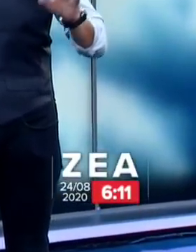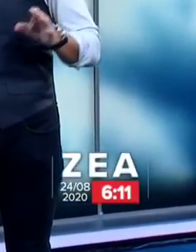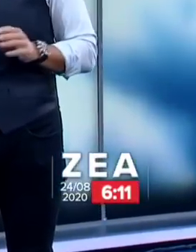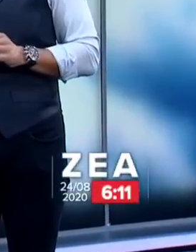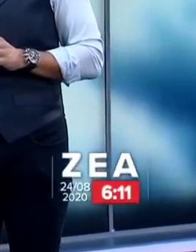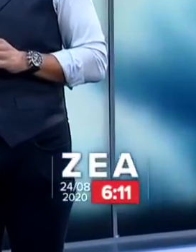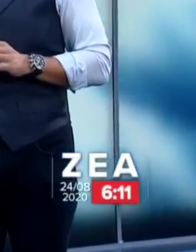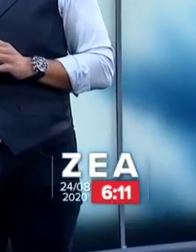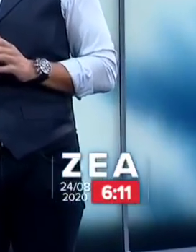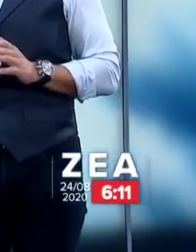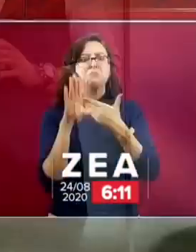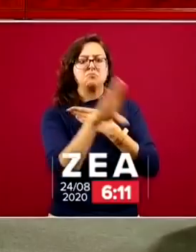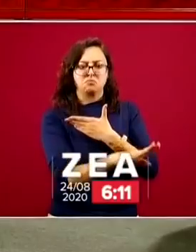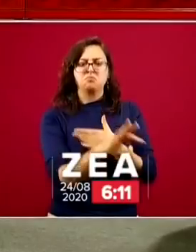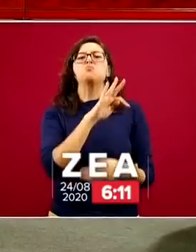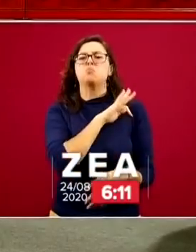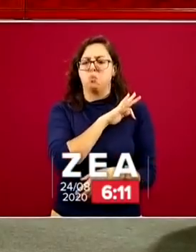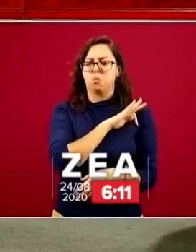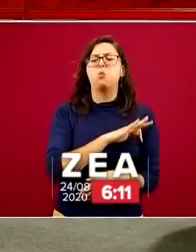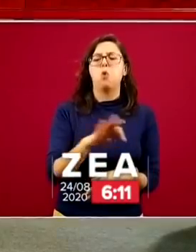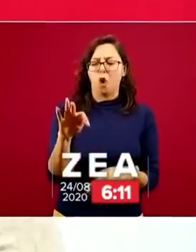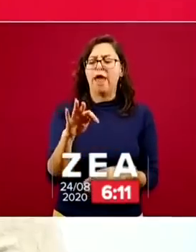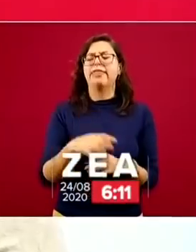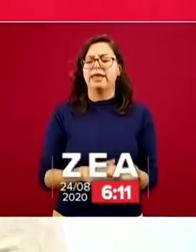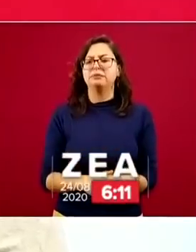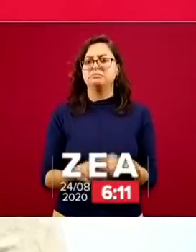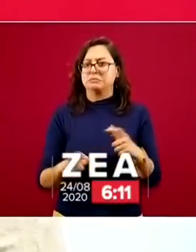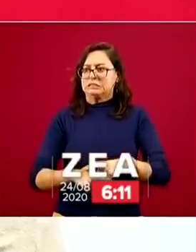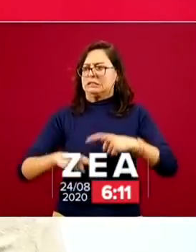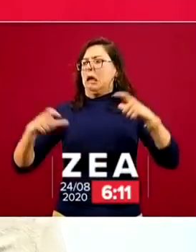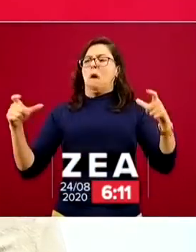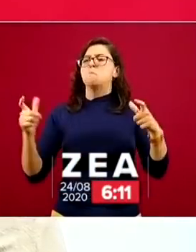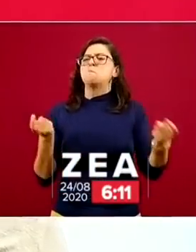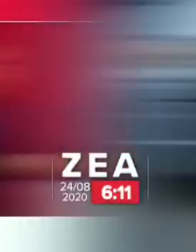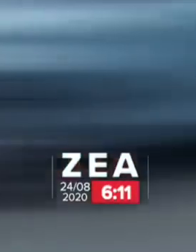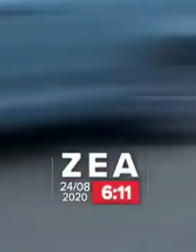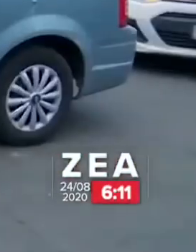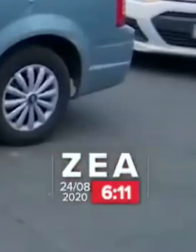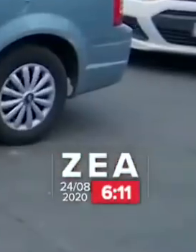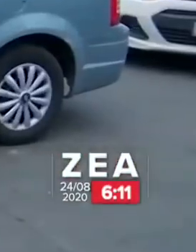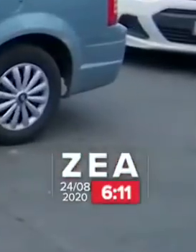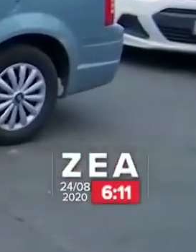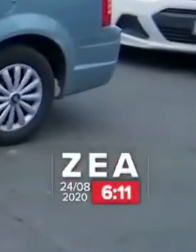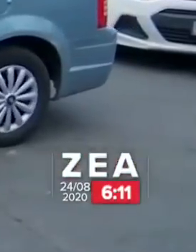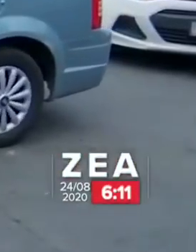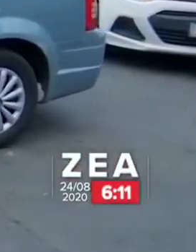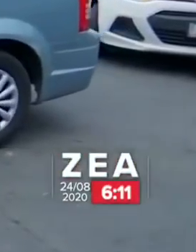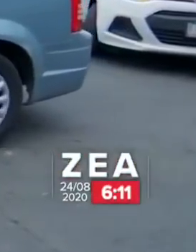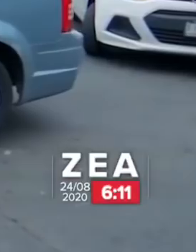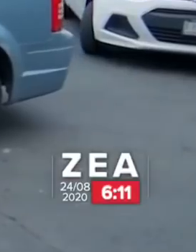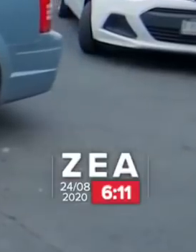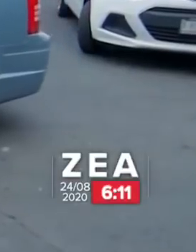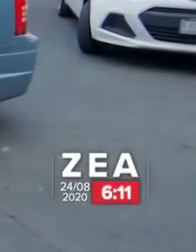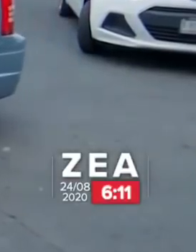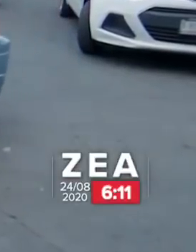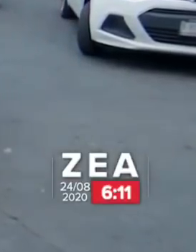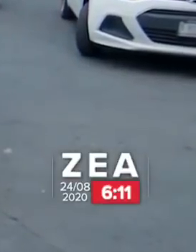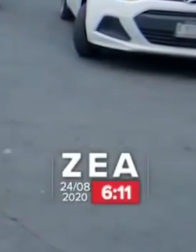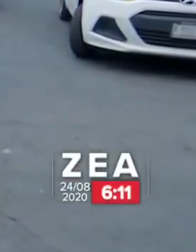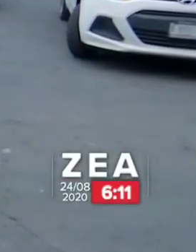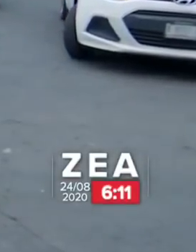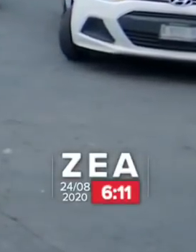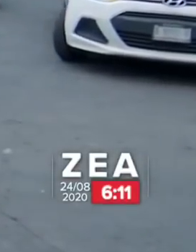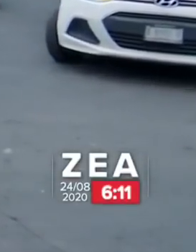consideró un escenario catastrófico y así como se dijo entonces este fin de semana se asumió la catástrofe